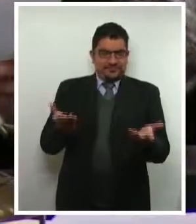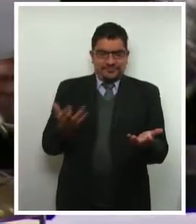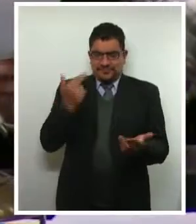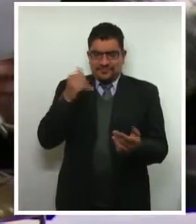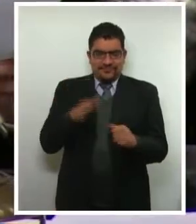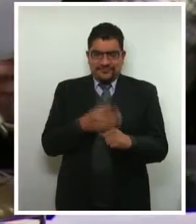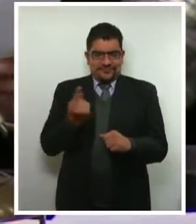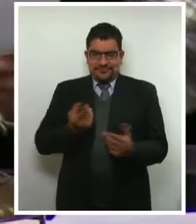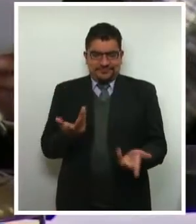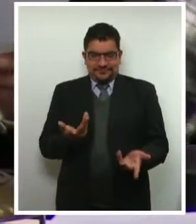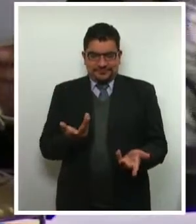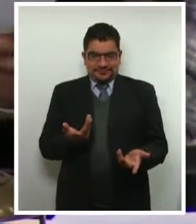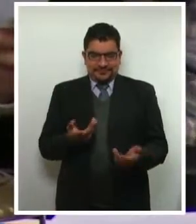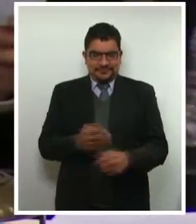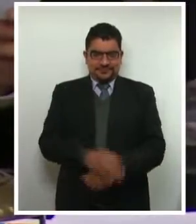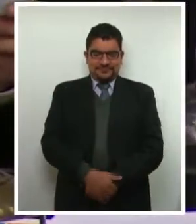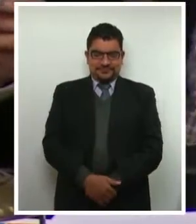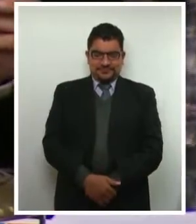razón de ir hasta junio?